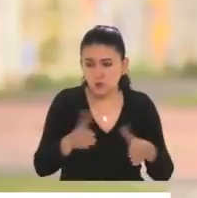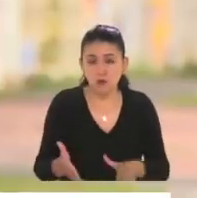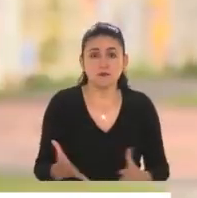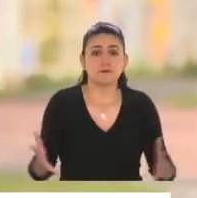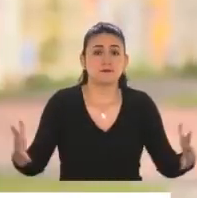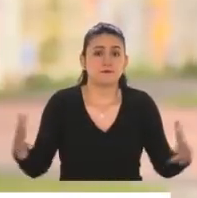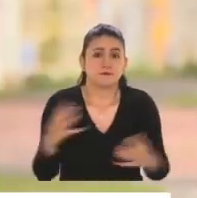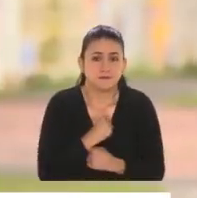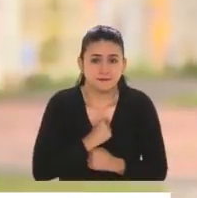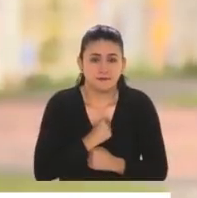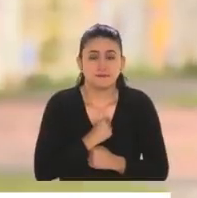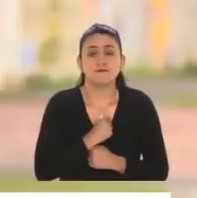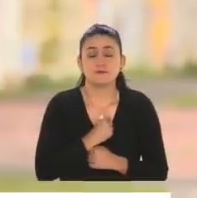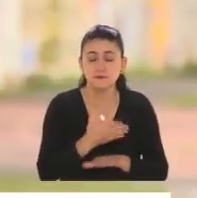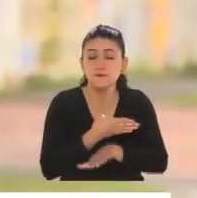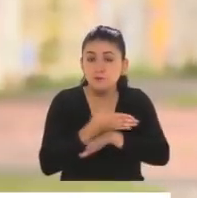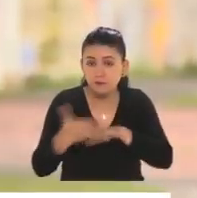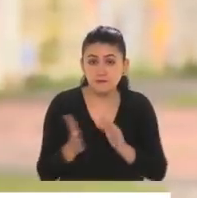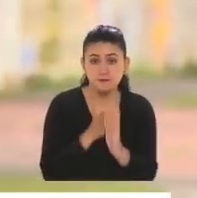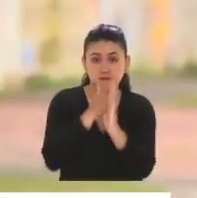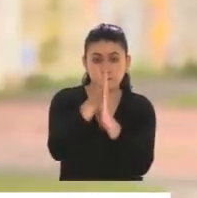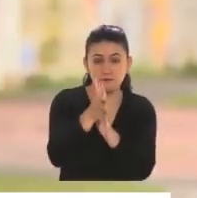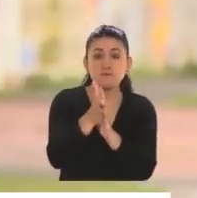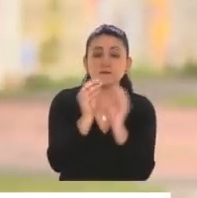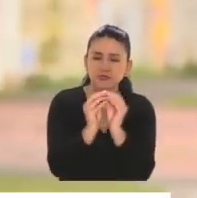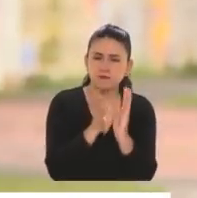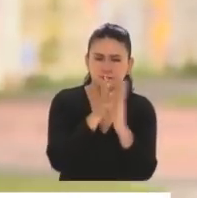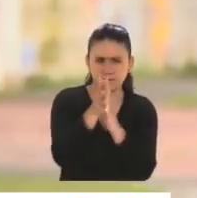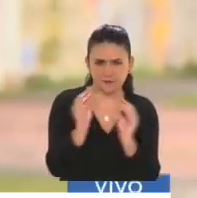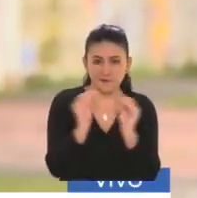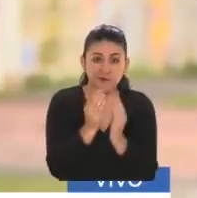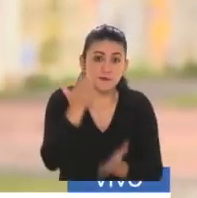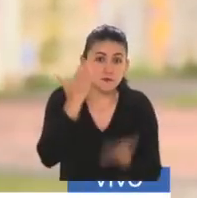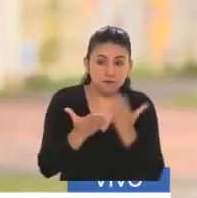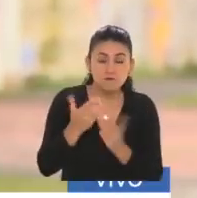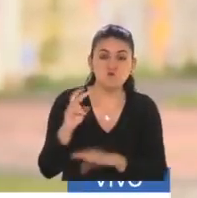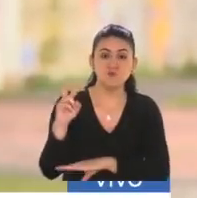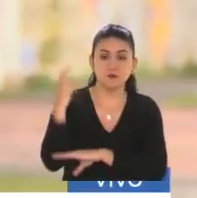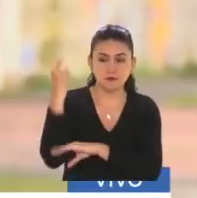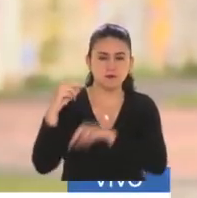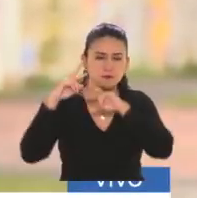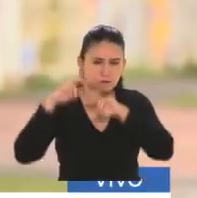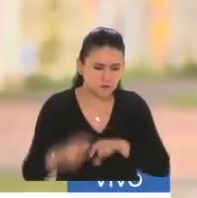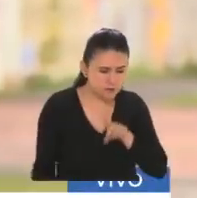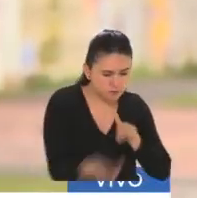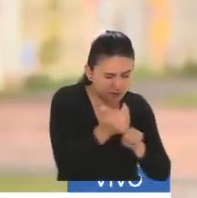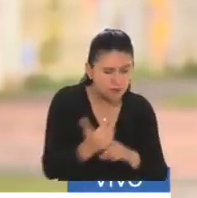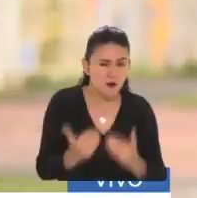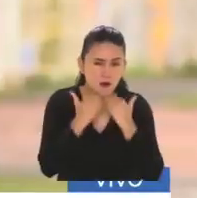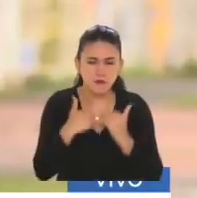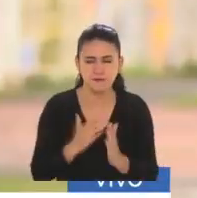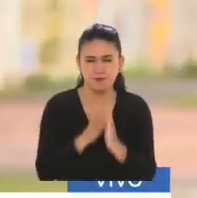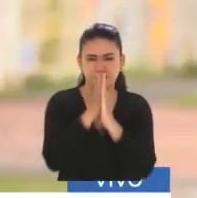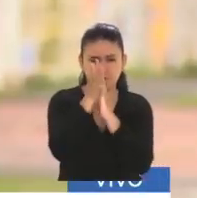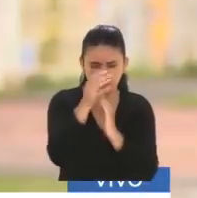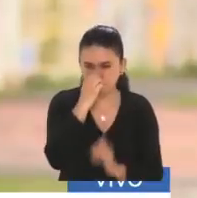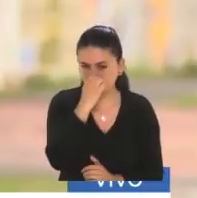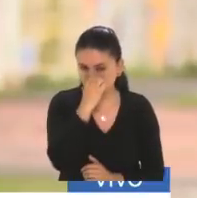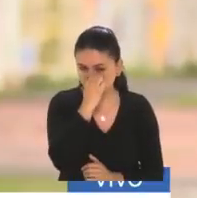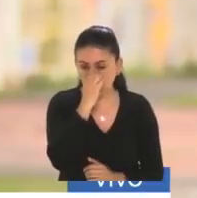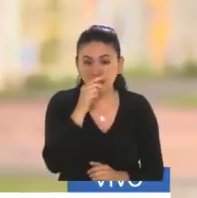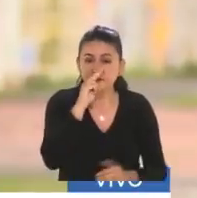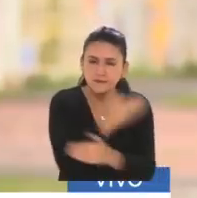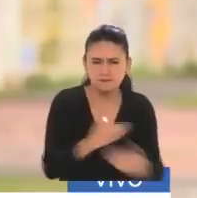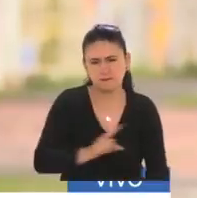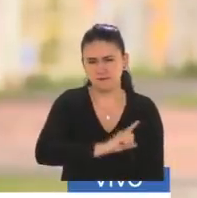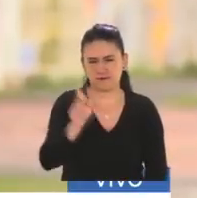vamos a seguir pendientes de esta información de acuerdo a lo que entregue las investigaciones, pero como lo hemos venido diciendo, con